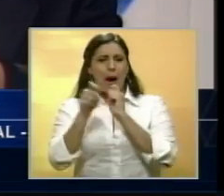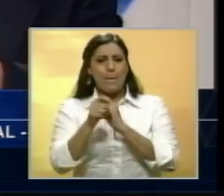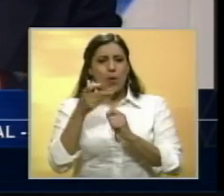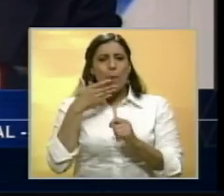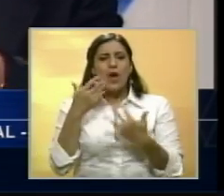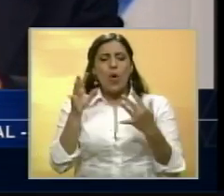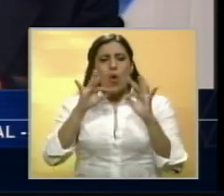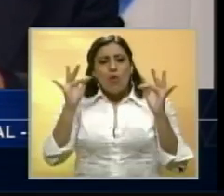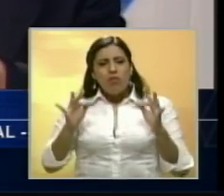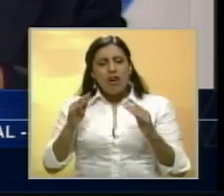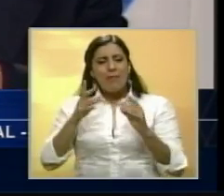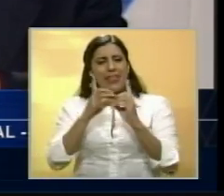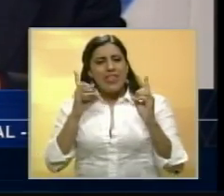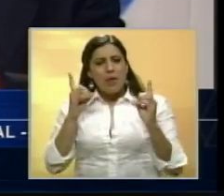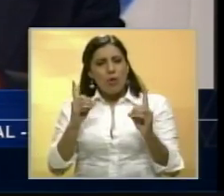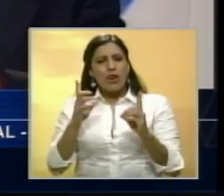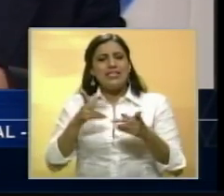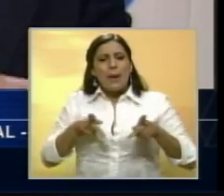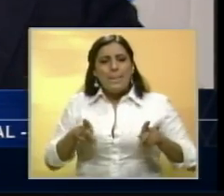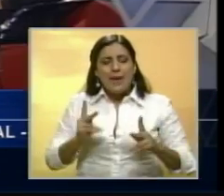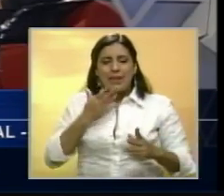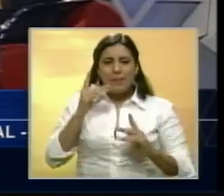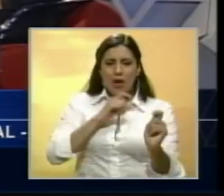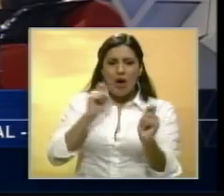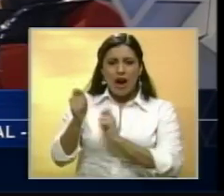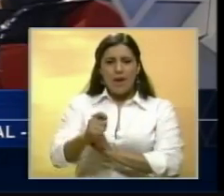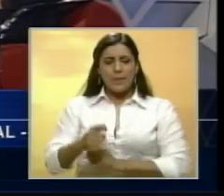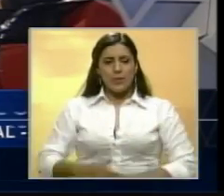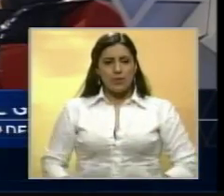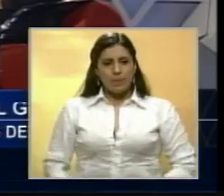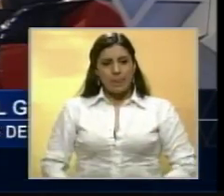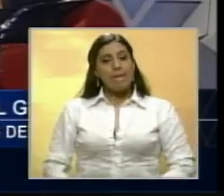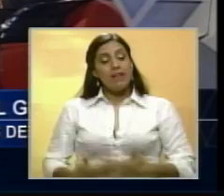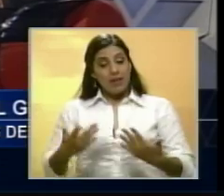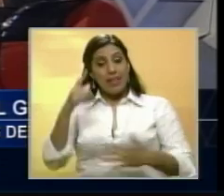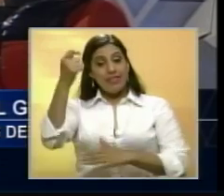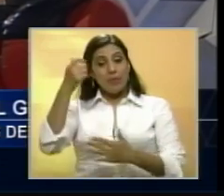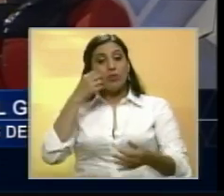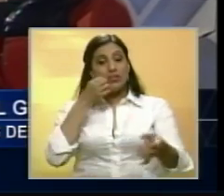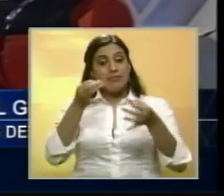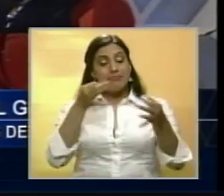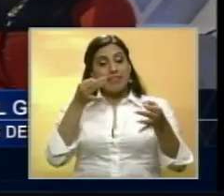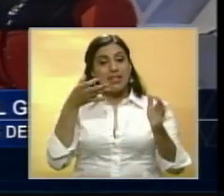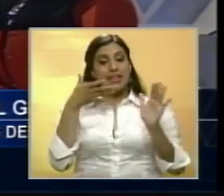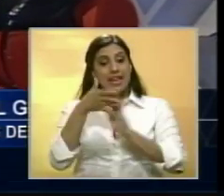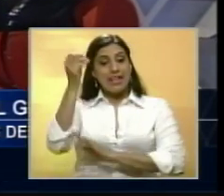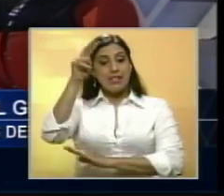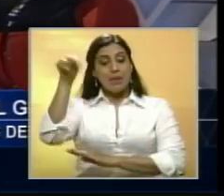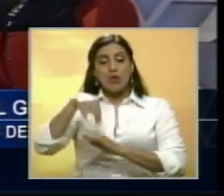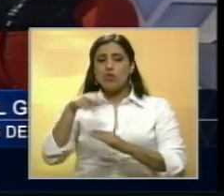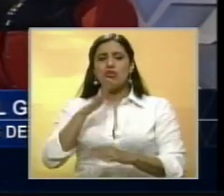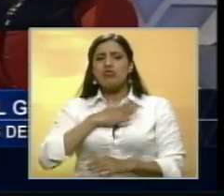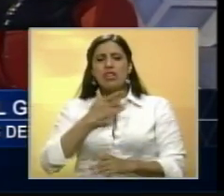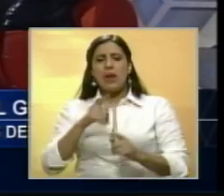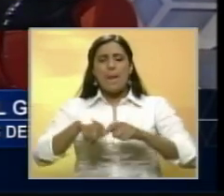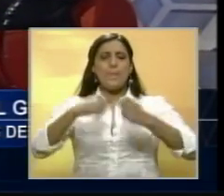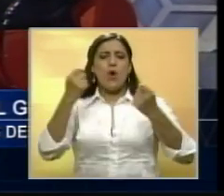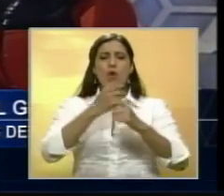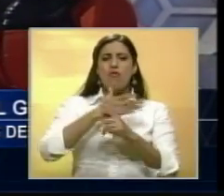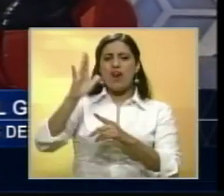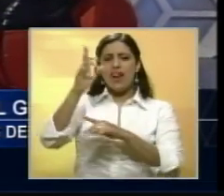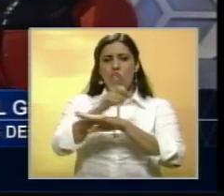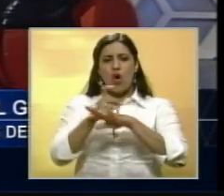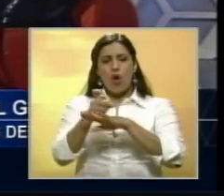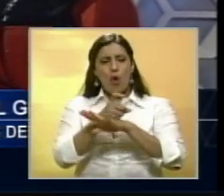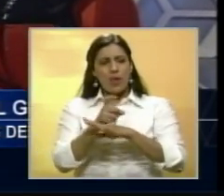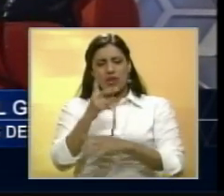establecimiento de elementos democráticos que nos permitan cambiar. Asimismo, el diputado expresó que la Asamblea Nacional no busca el derrocamiento de un gobierno